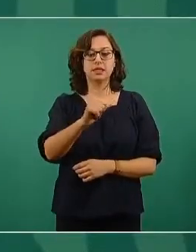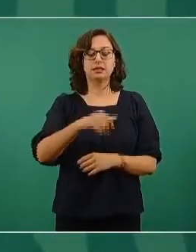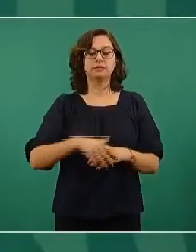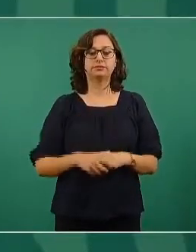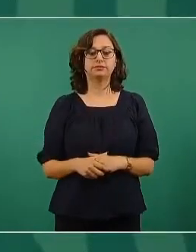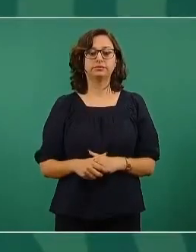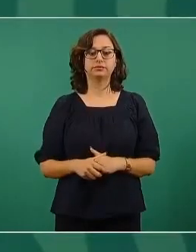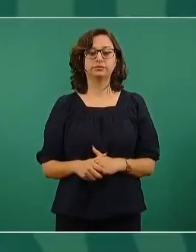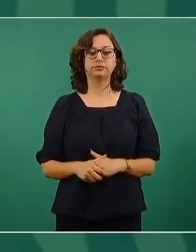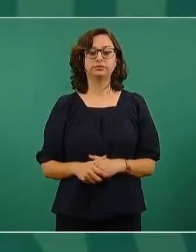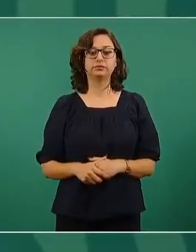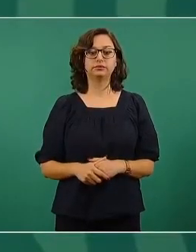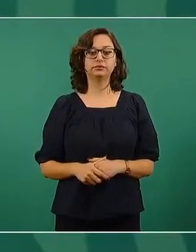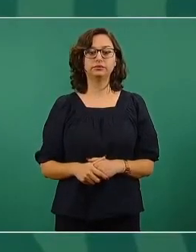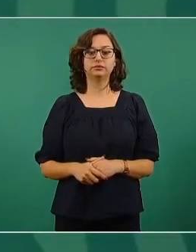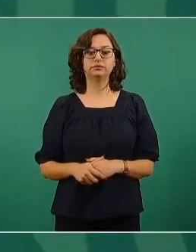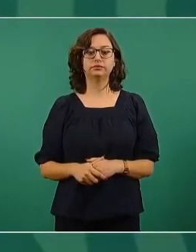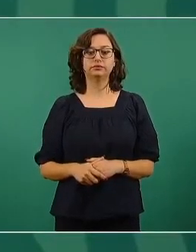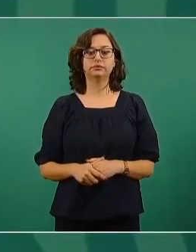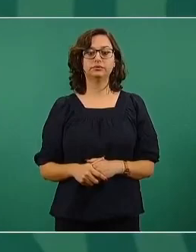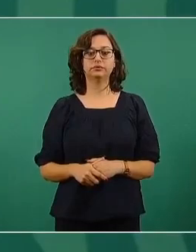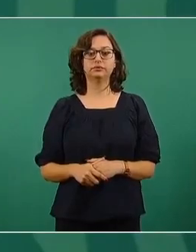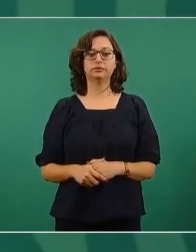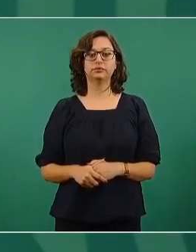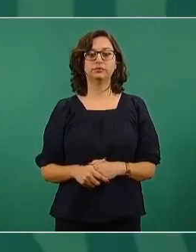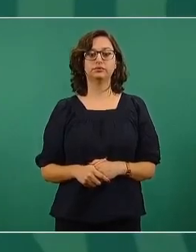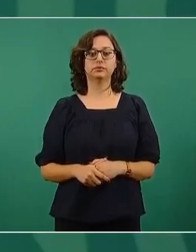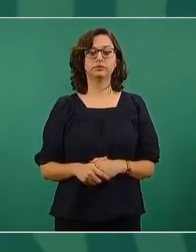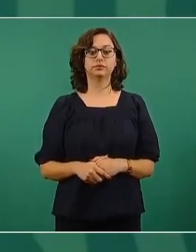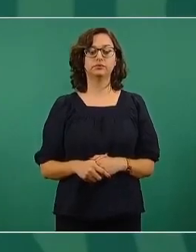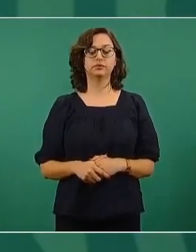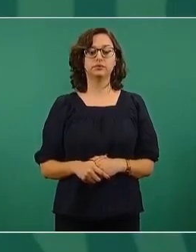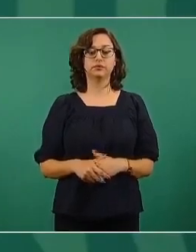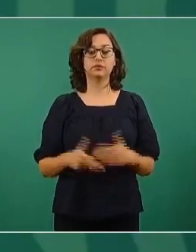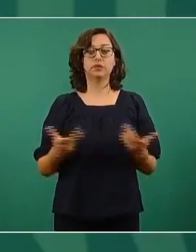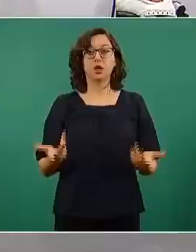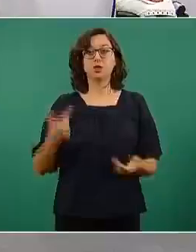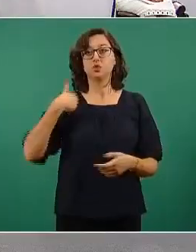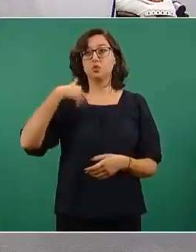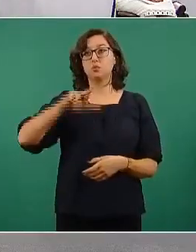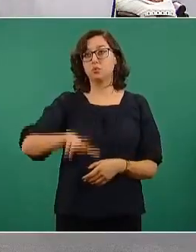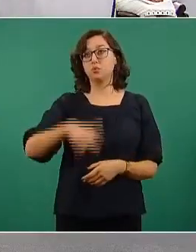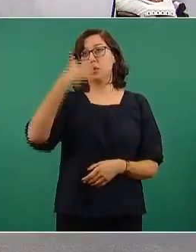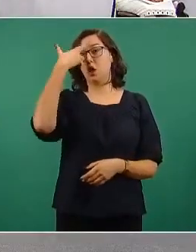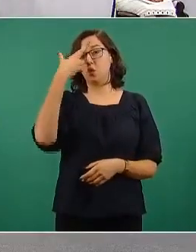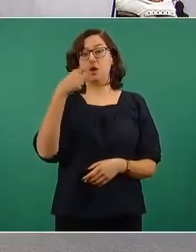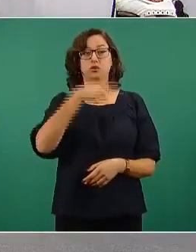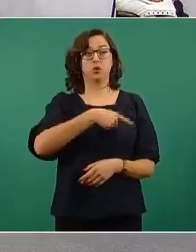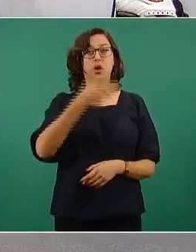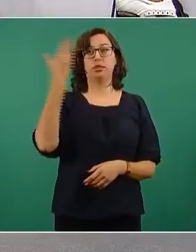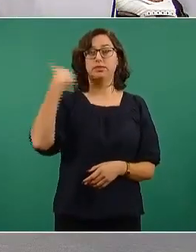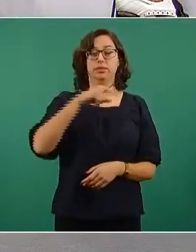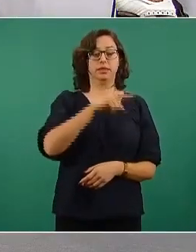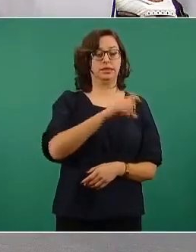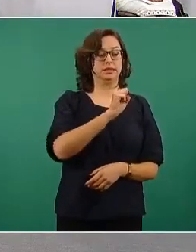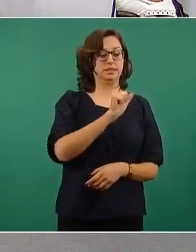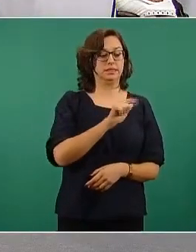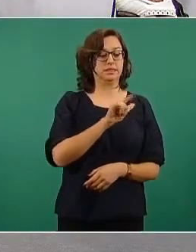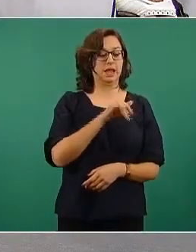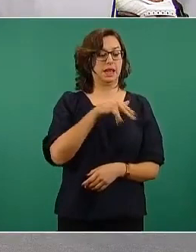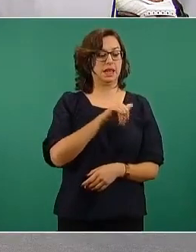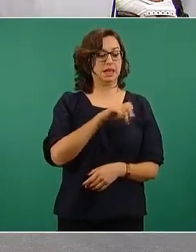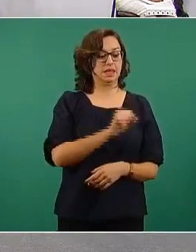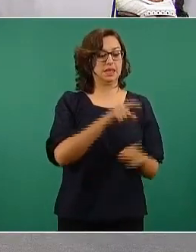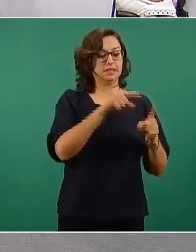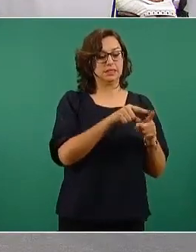desafuero, al final del gobierno de Salinas y el inicio del gobierno de